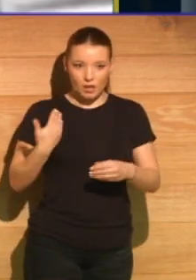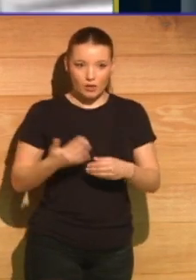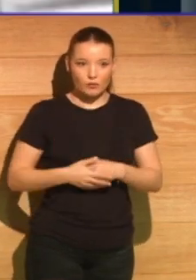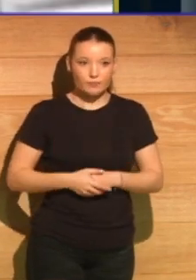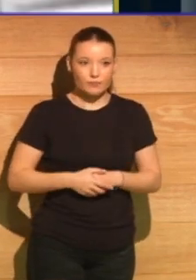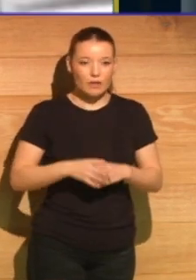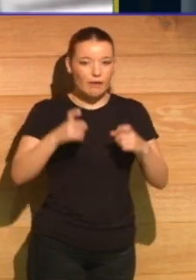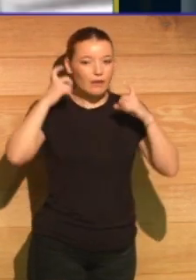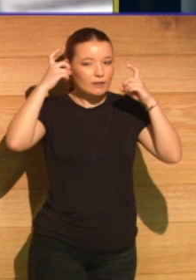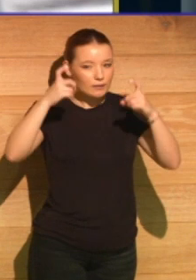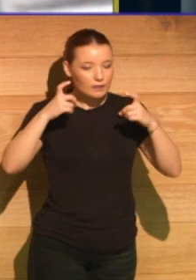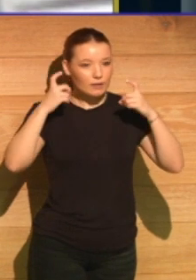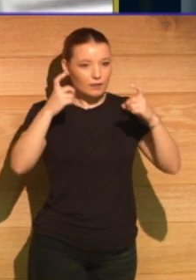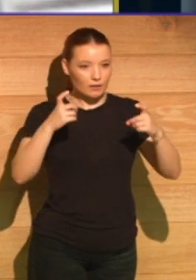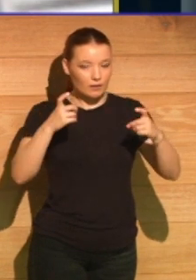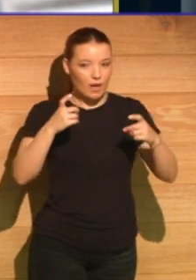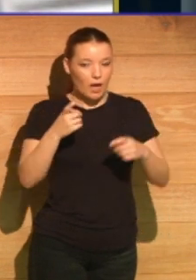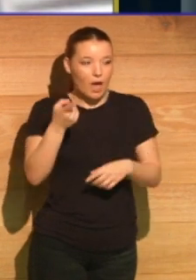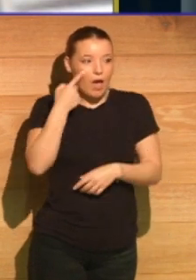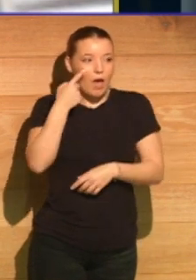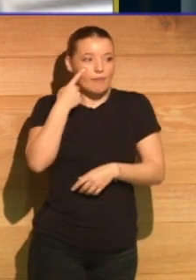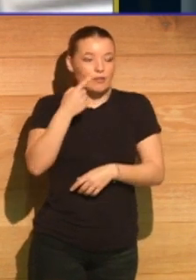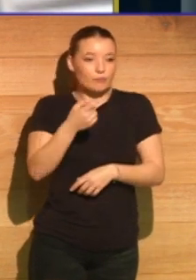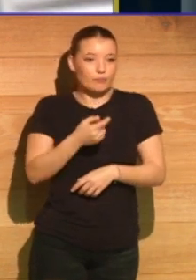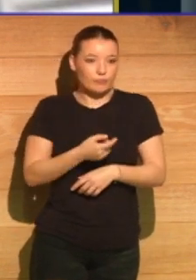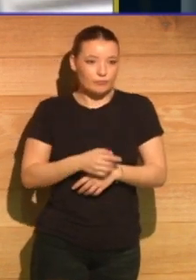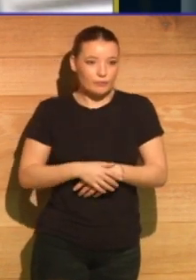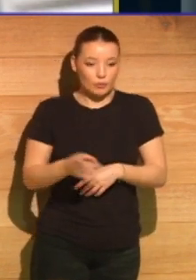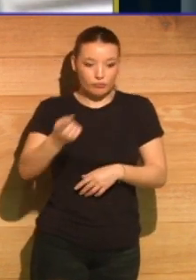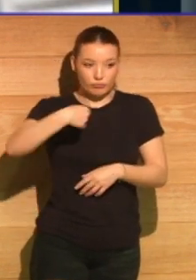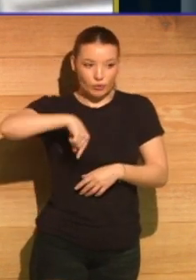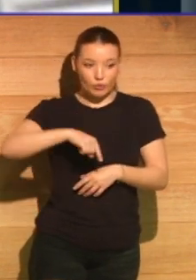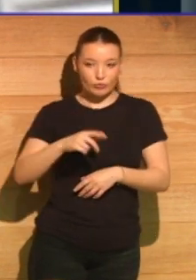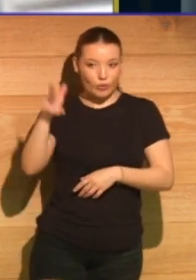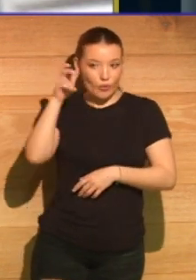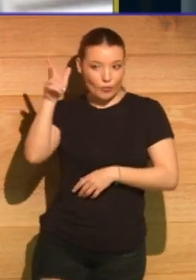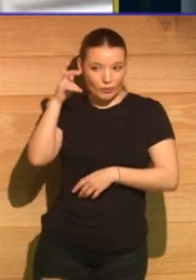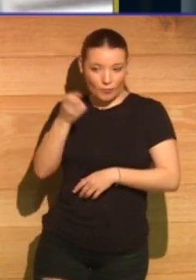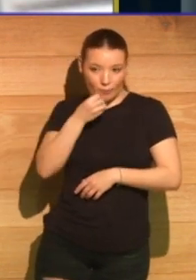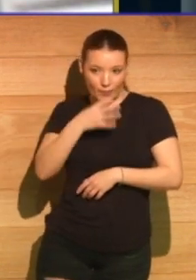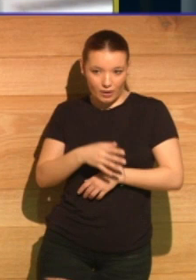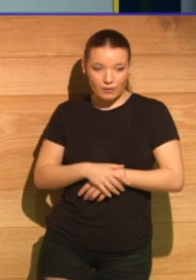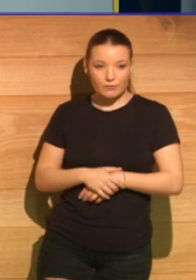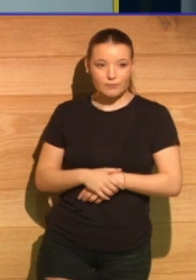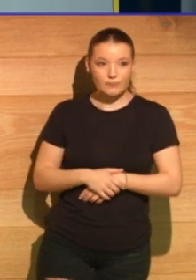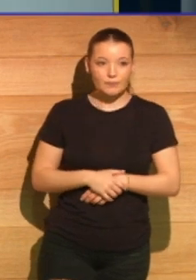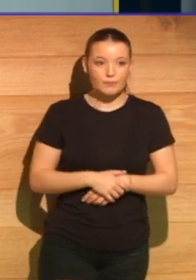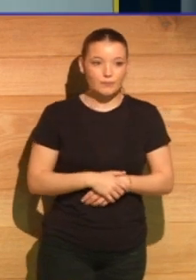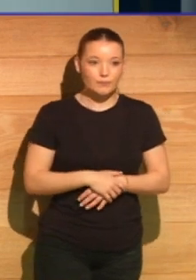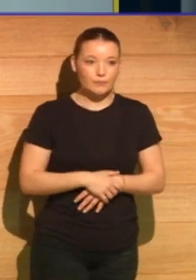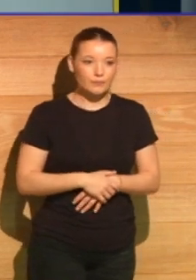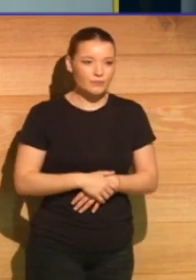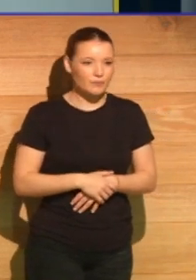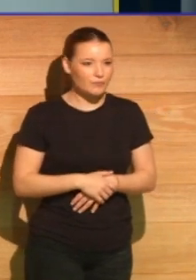Pues inténtalo un momentito por si vuelve la conexión, porque nosotras te estamos escuchando y viendo bien. A mí me ha gustado